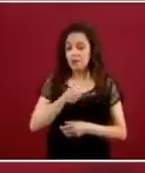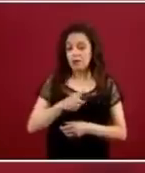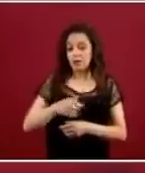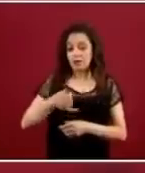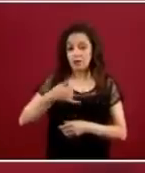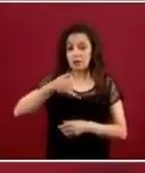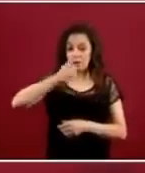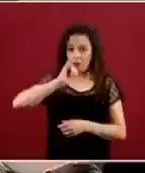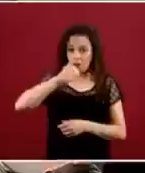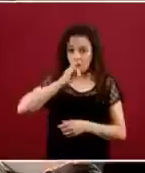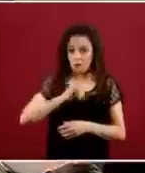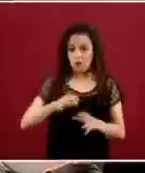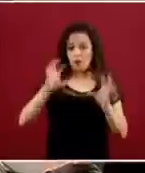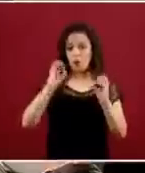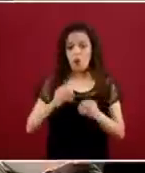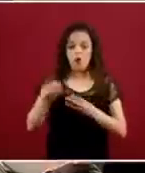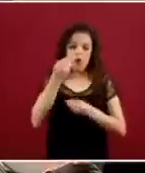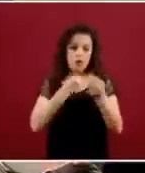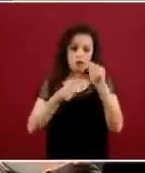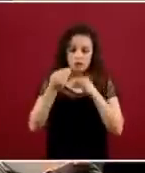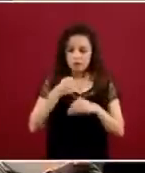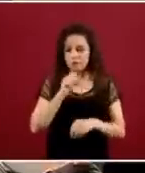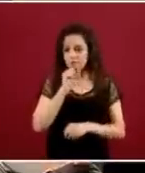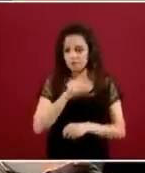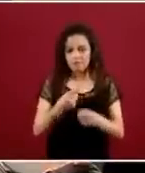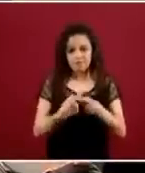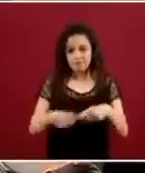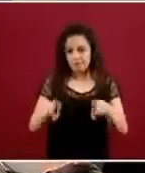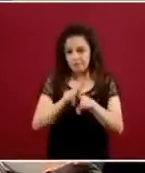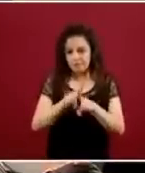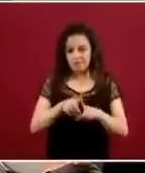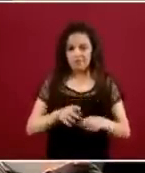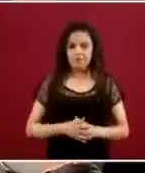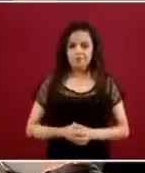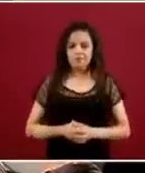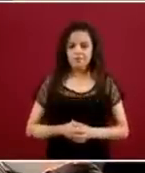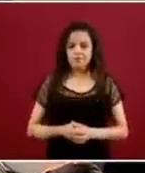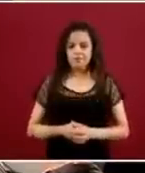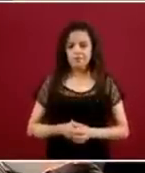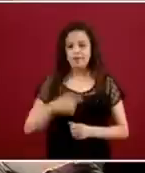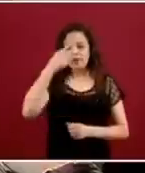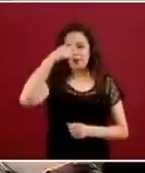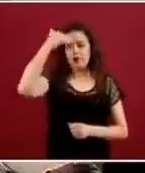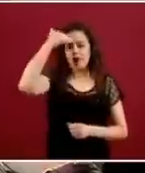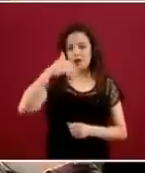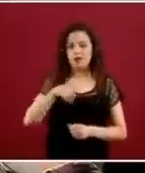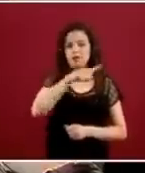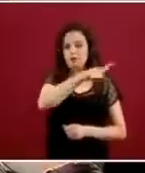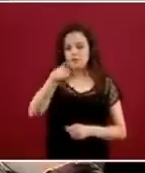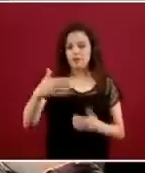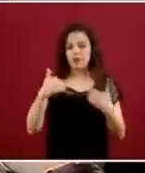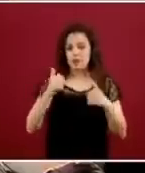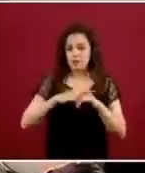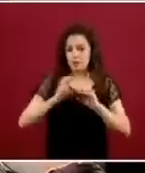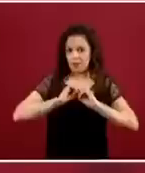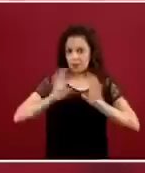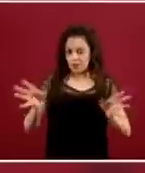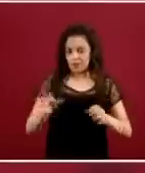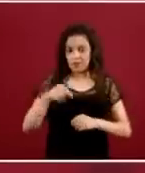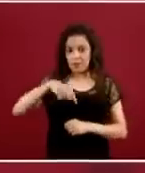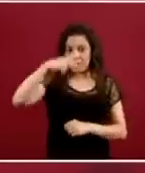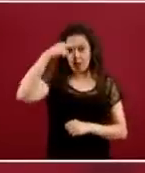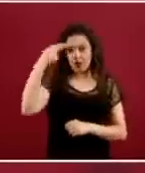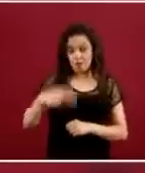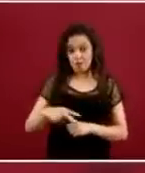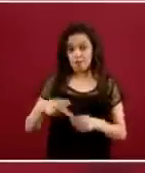industrializados sólidos para darles una idea y hablando de el tamaño de la mortalidad en méxico en promedio mueren